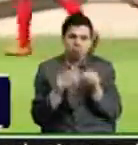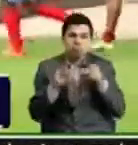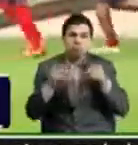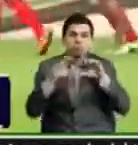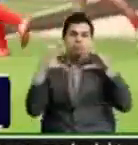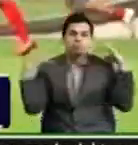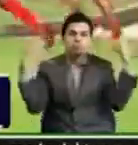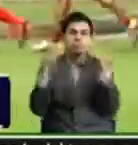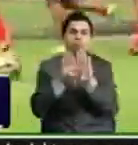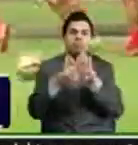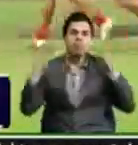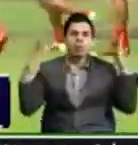abrirán a partir de las 2 de la tarde